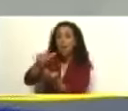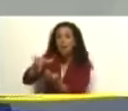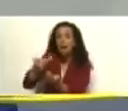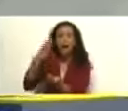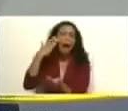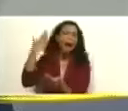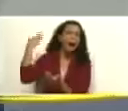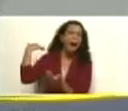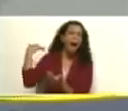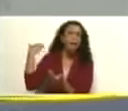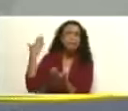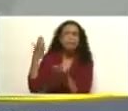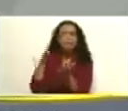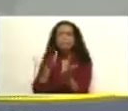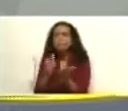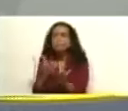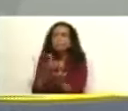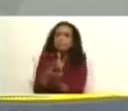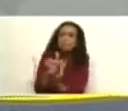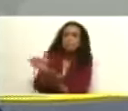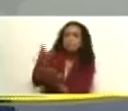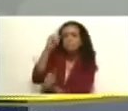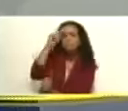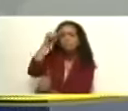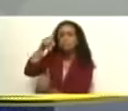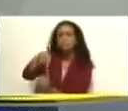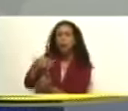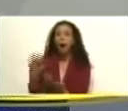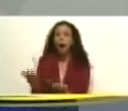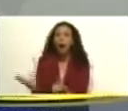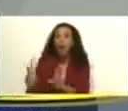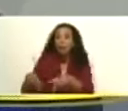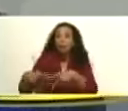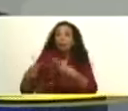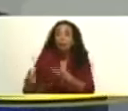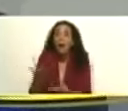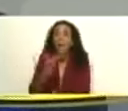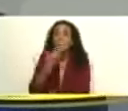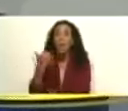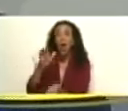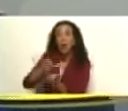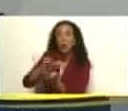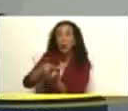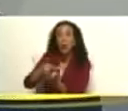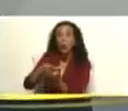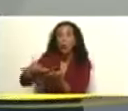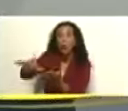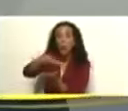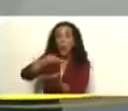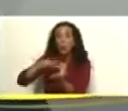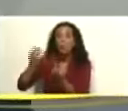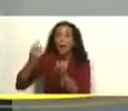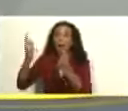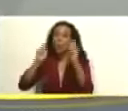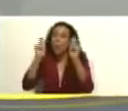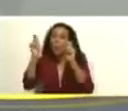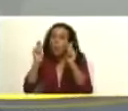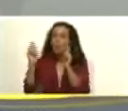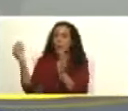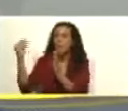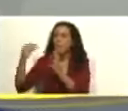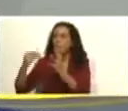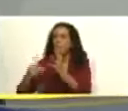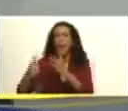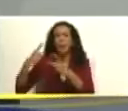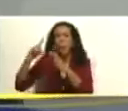algún momento, pero se desvirtuó su propósito. Y ahora rescatamos lo mejor de la zona franca para sumarlo y anexarlo